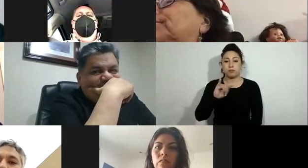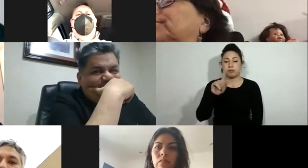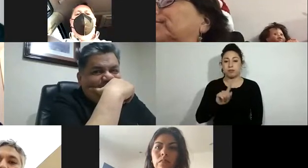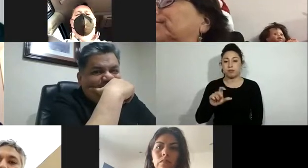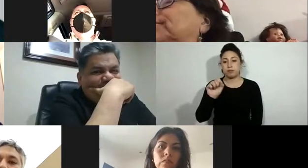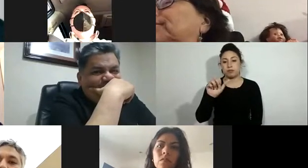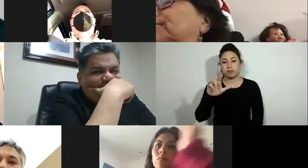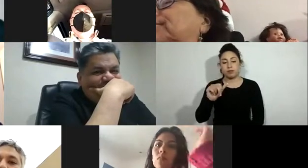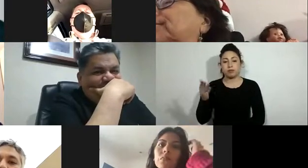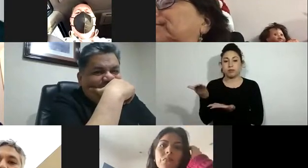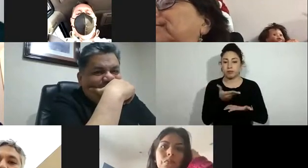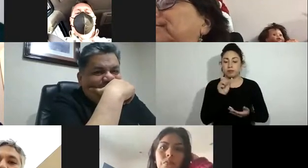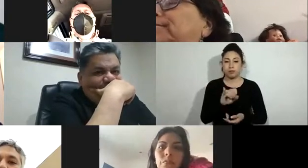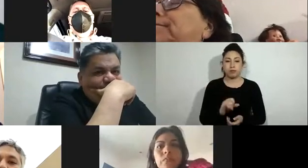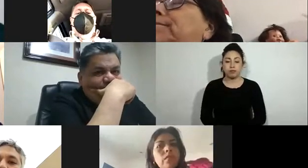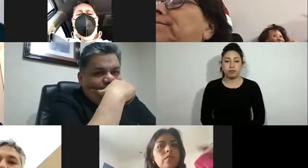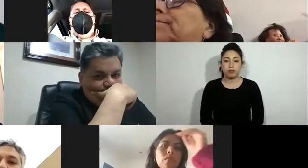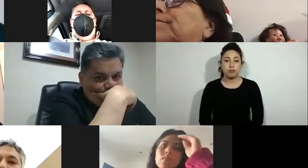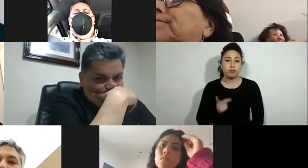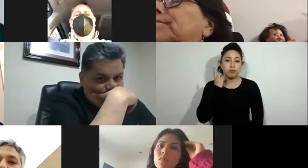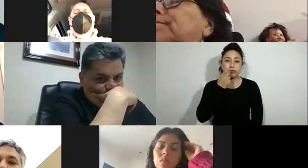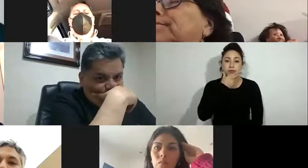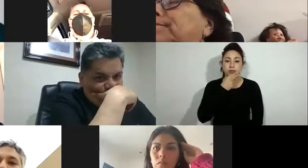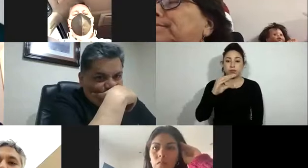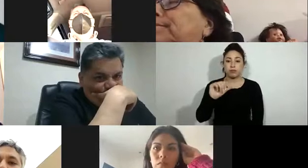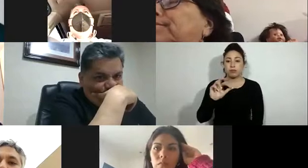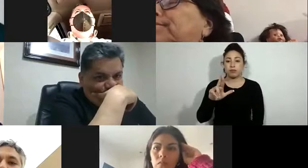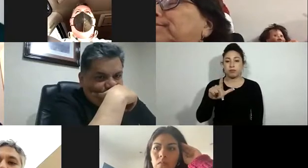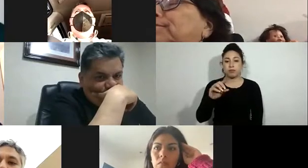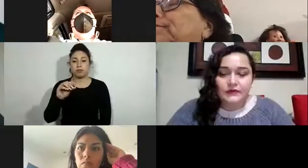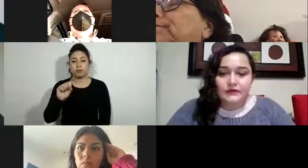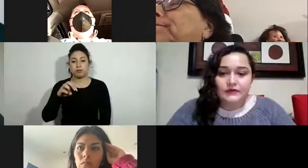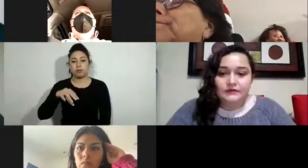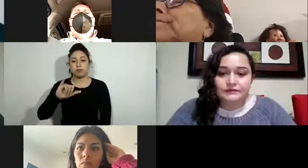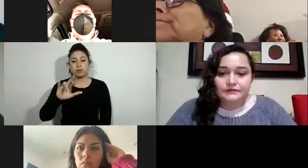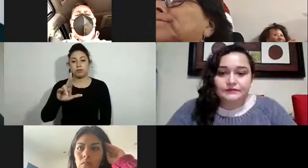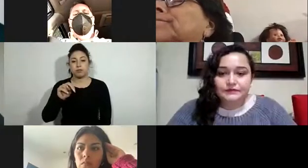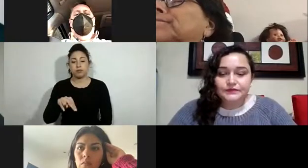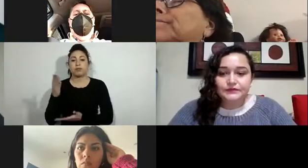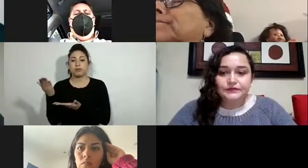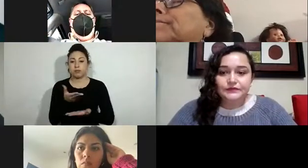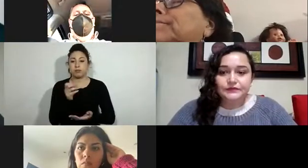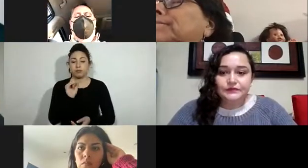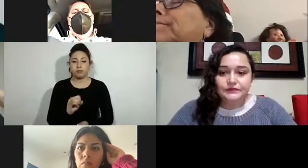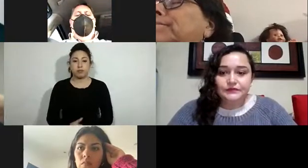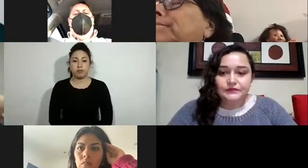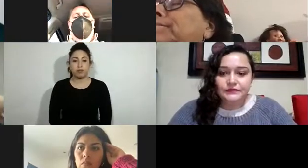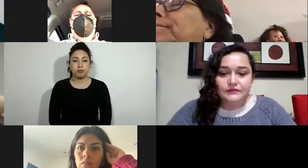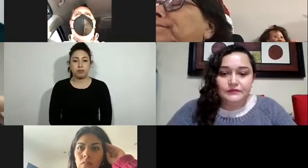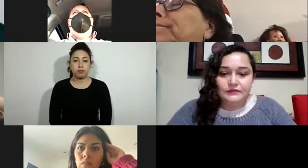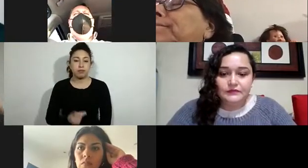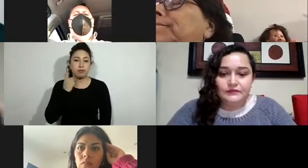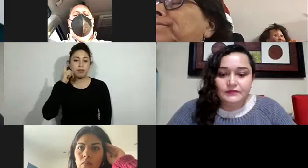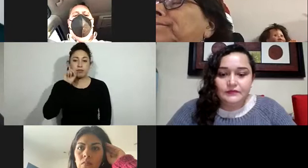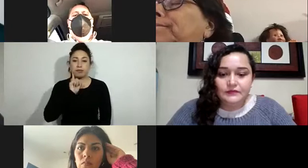presente. Diputado Carlos Hernández Mirón. Mirón, presente. Diputada Yuriri